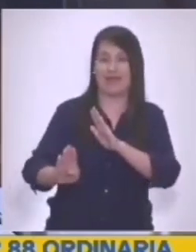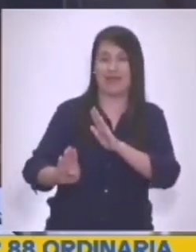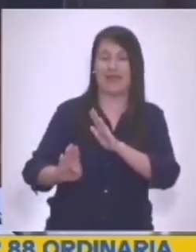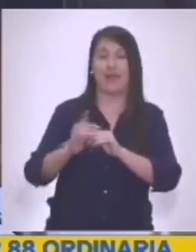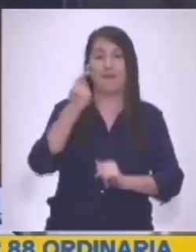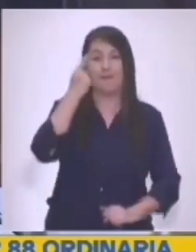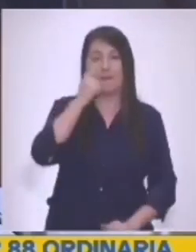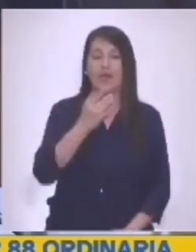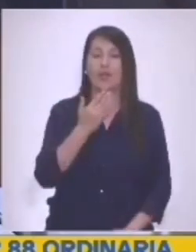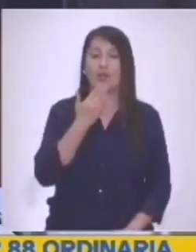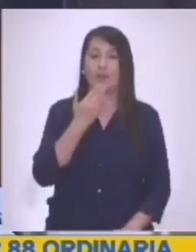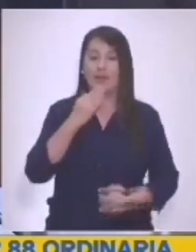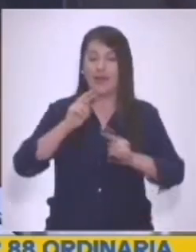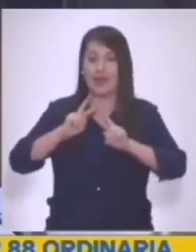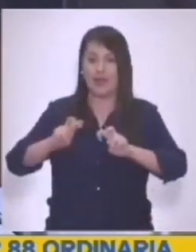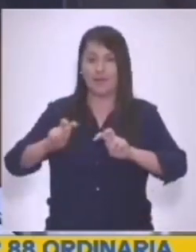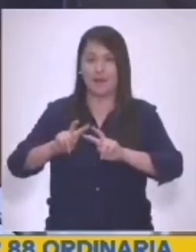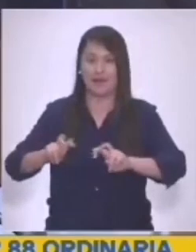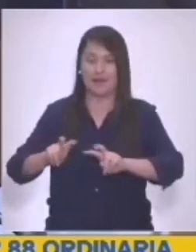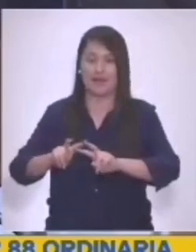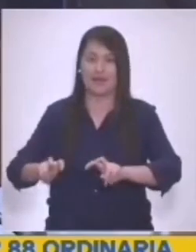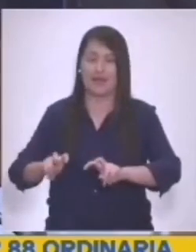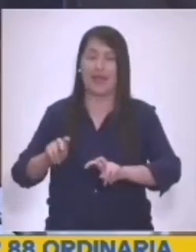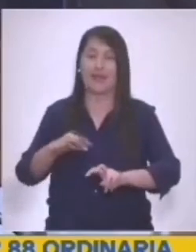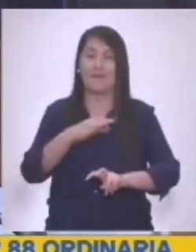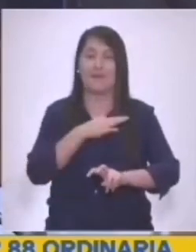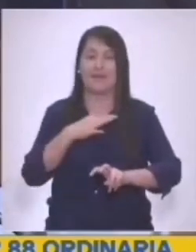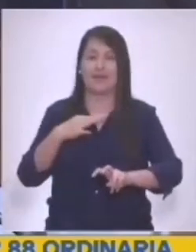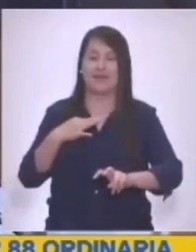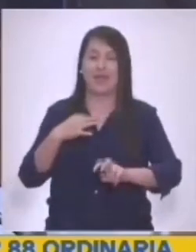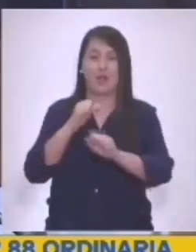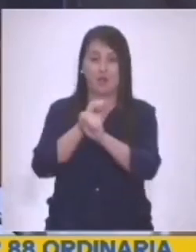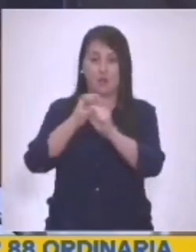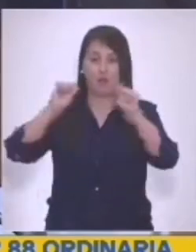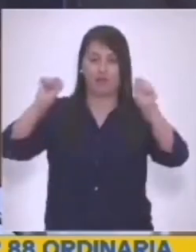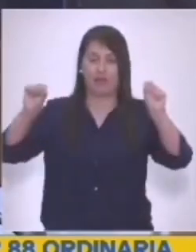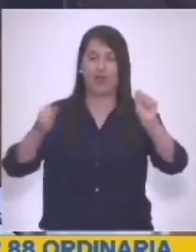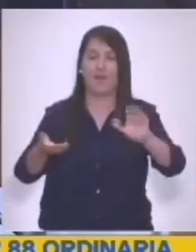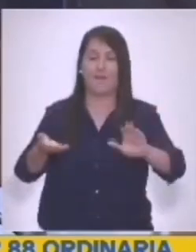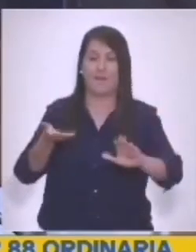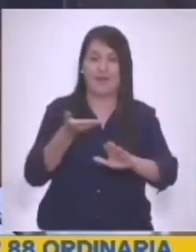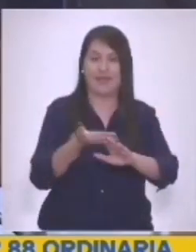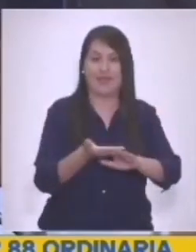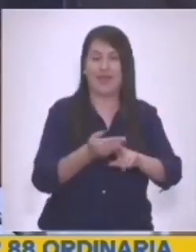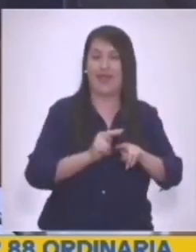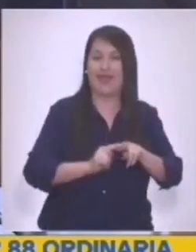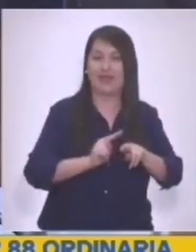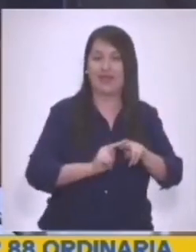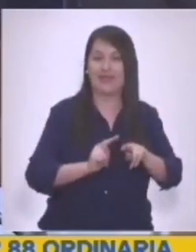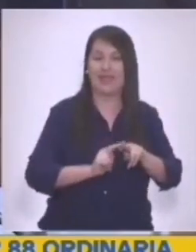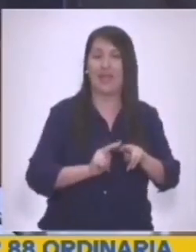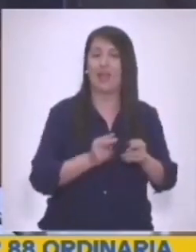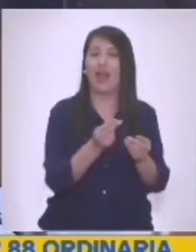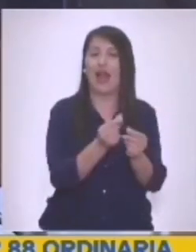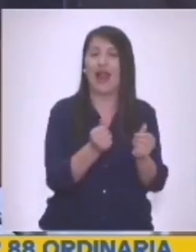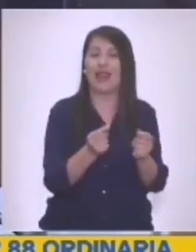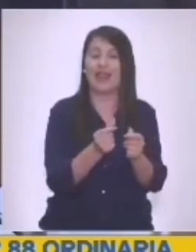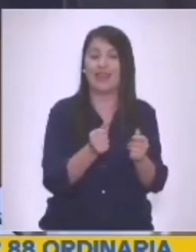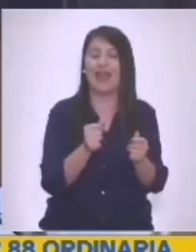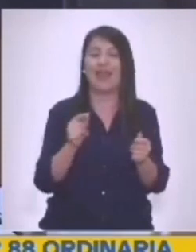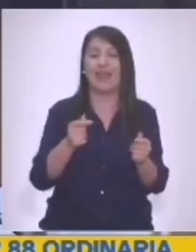investigar lo que el Ministerio Público está solicitando y hacerlo con la calidad que la pedí puede